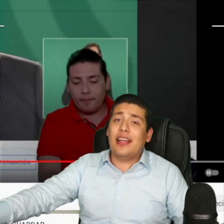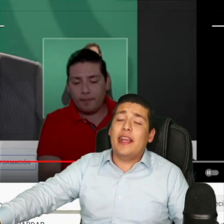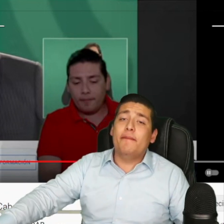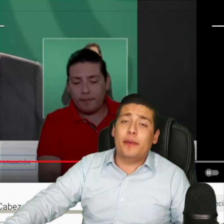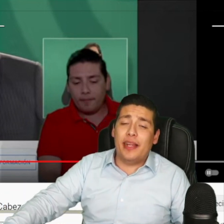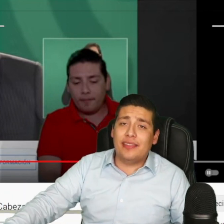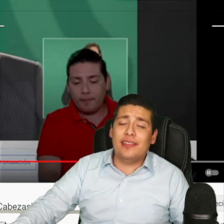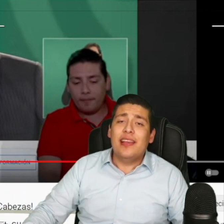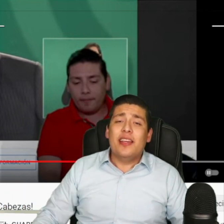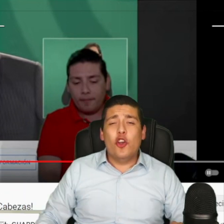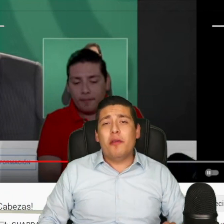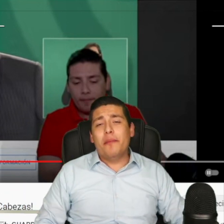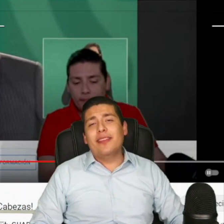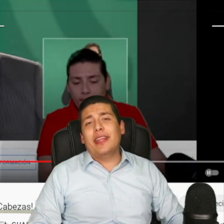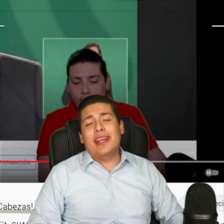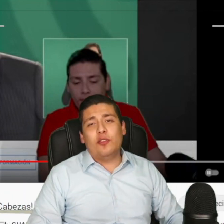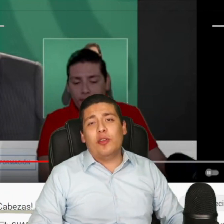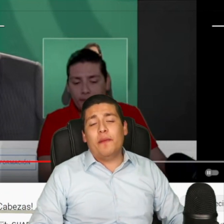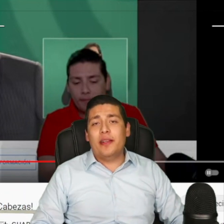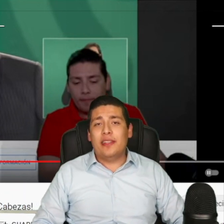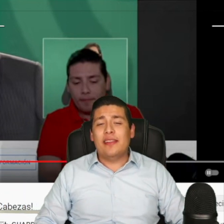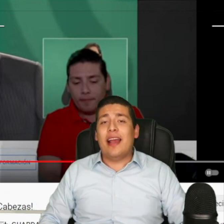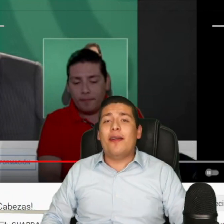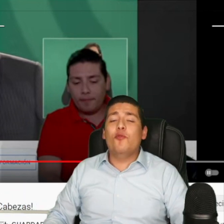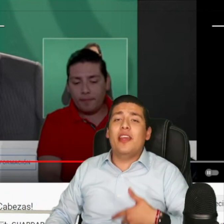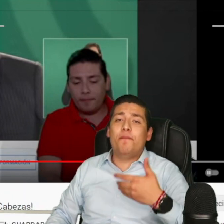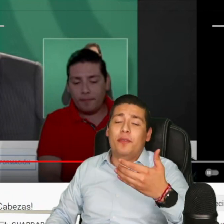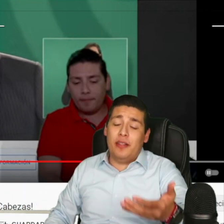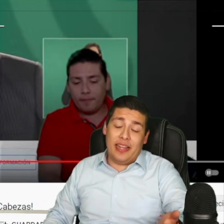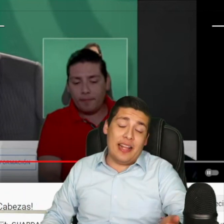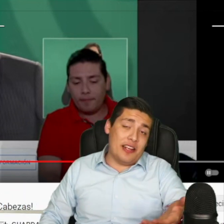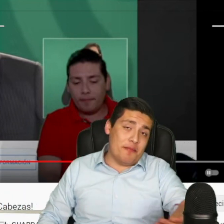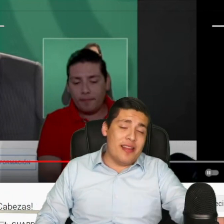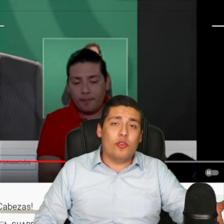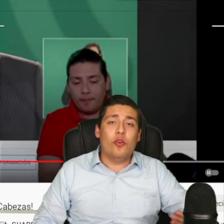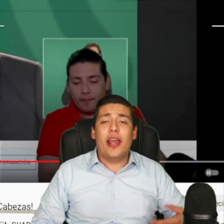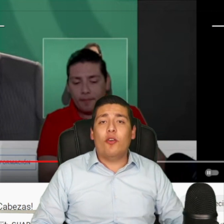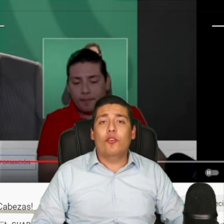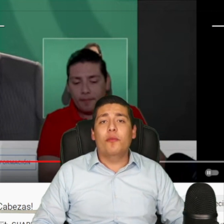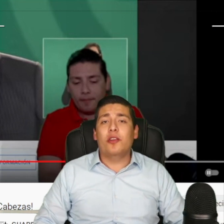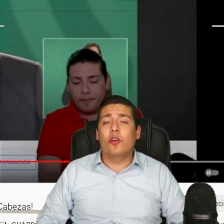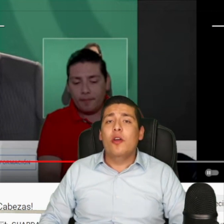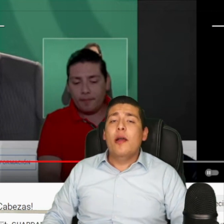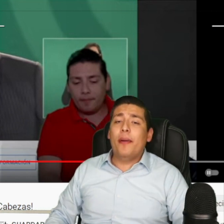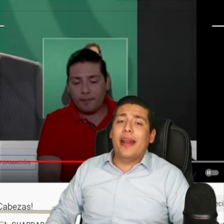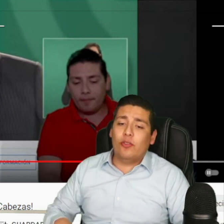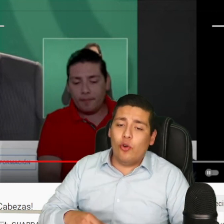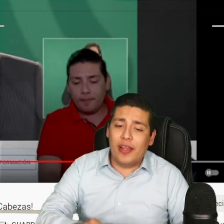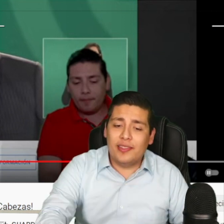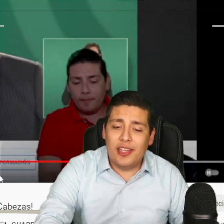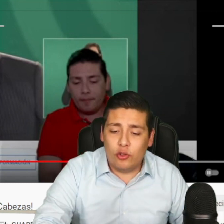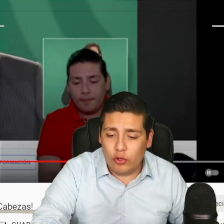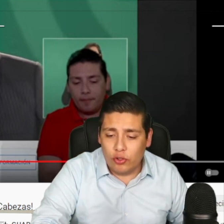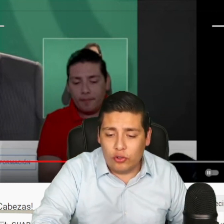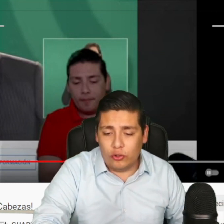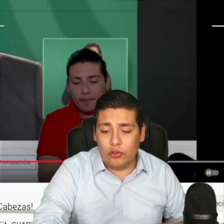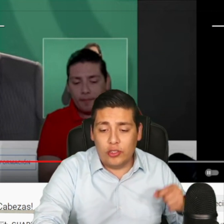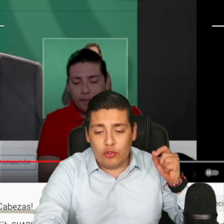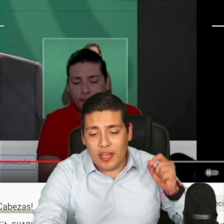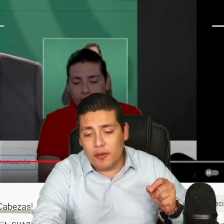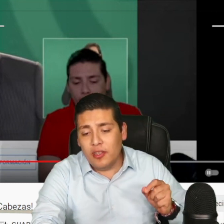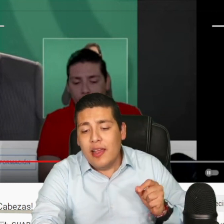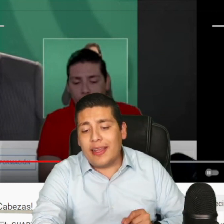estas empresas y obviamente esto representa un detrimento económico para todas y todos